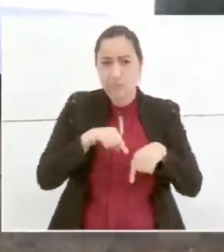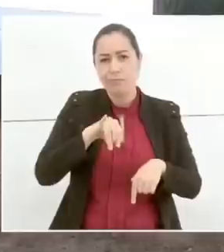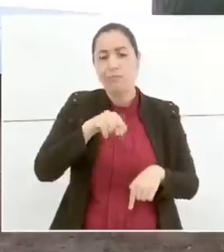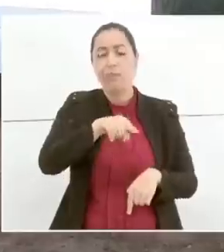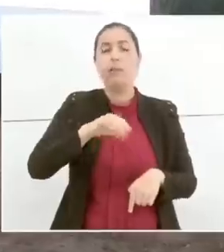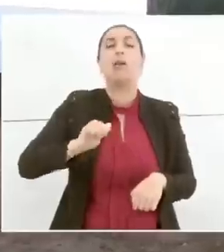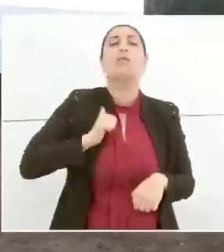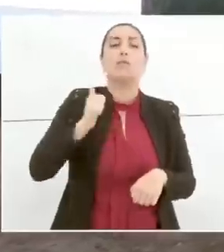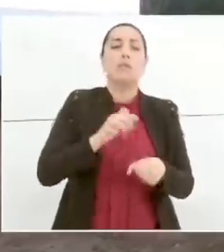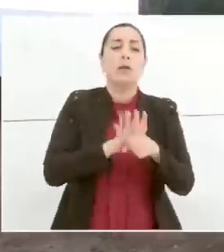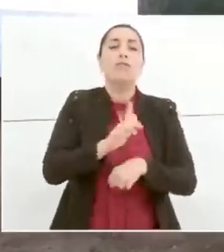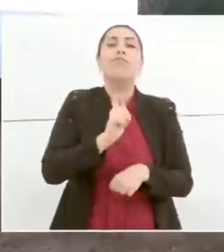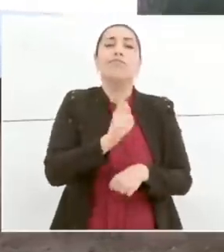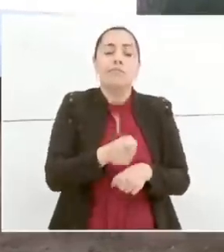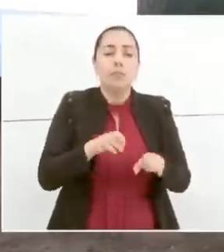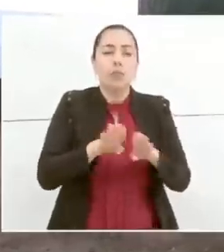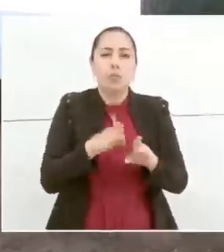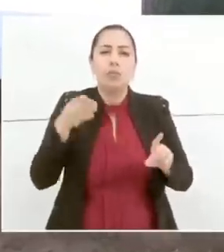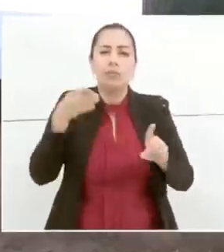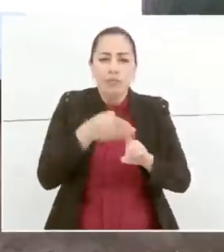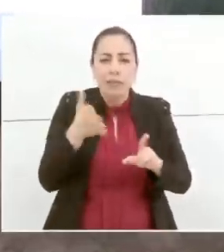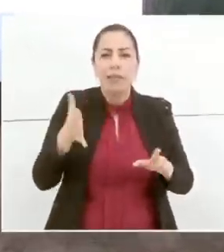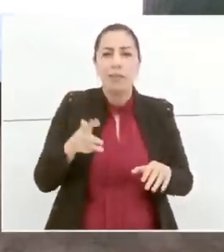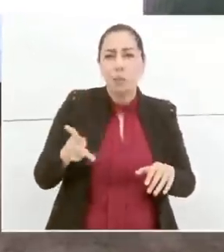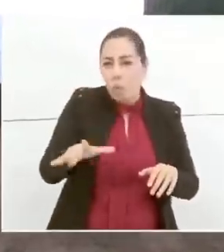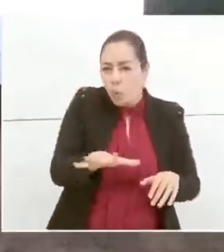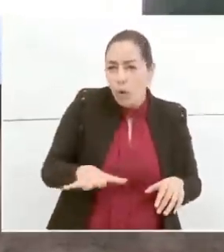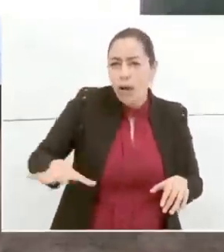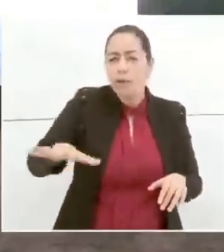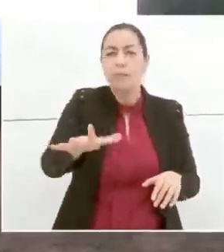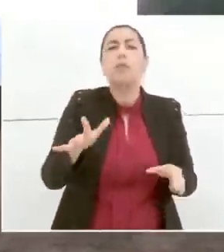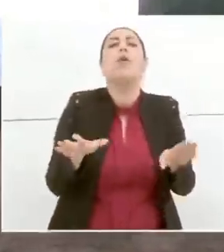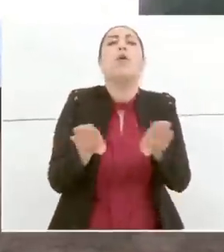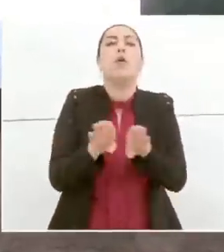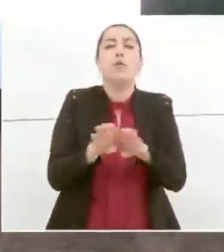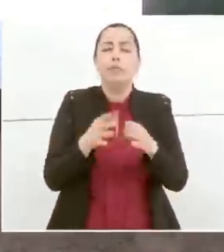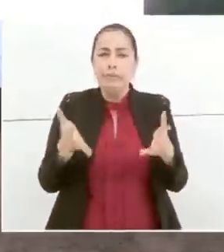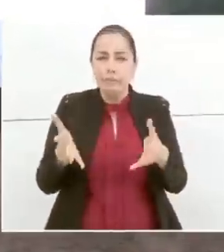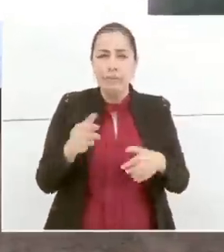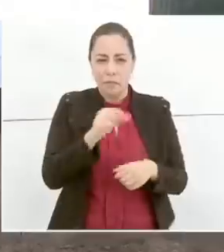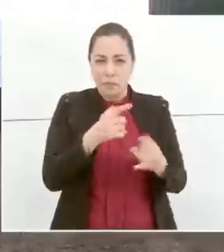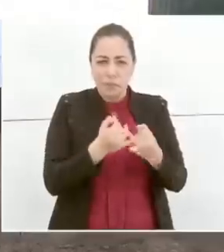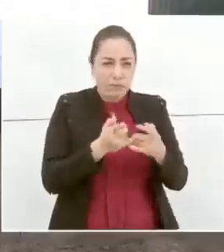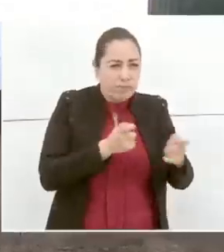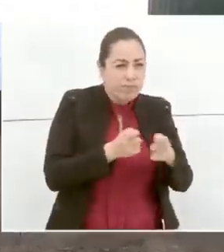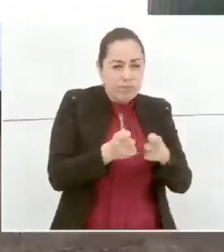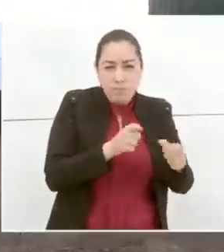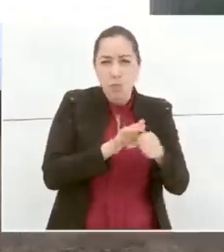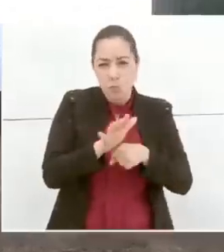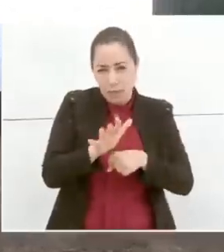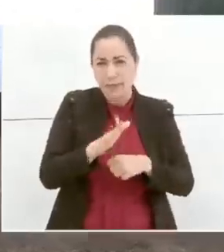la propiedad, aprovechar, tendría que tener un fin de utilidad pública, un poquito como lo que estamos haciendo con el PEST,